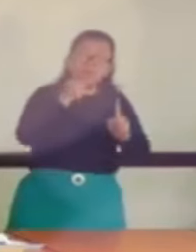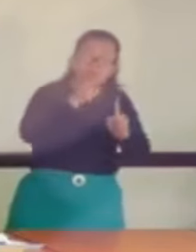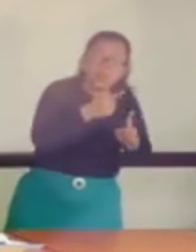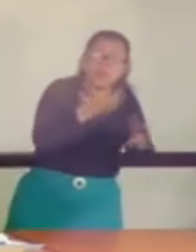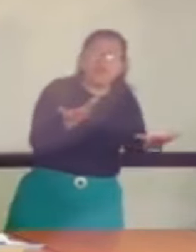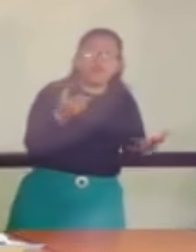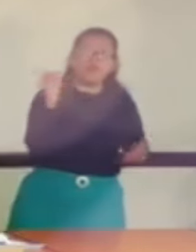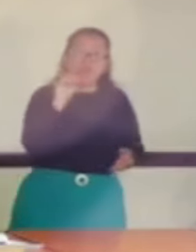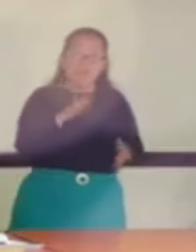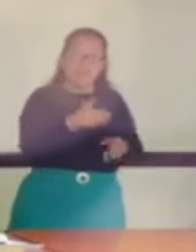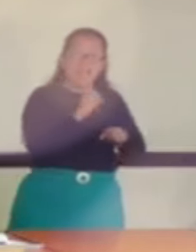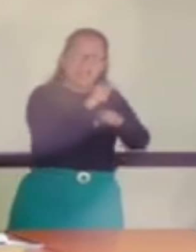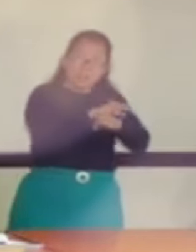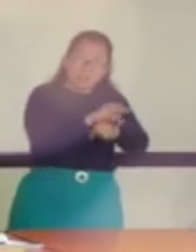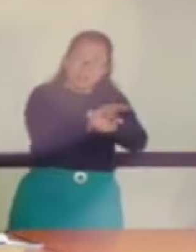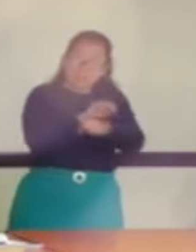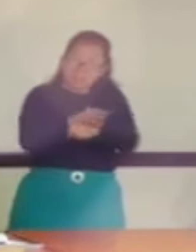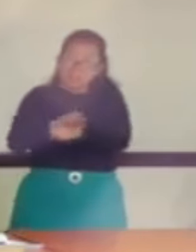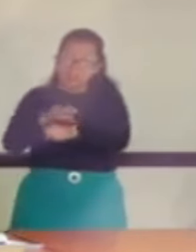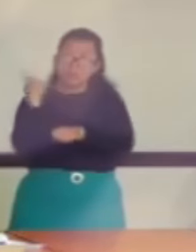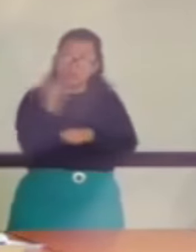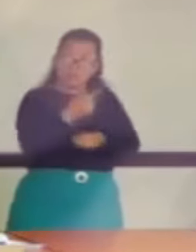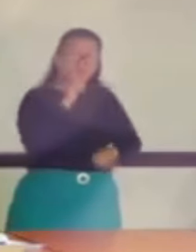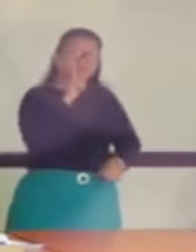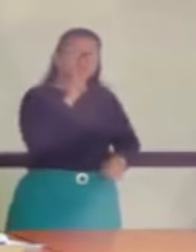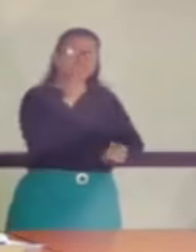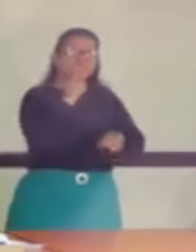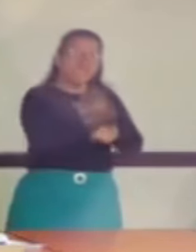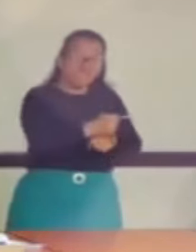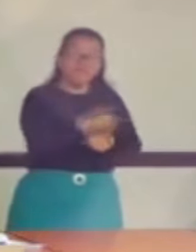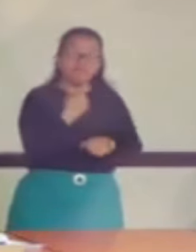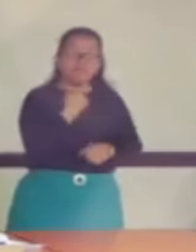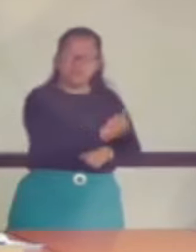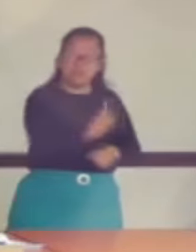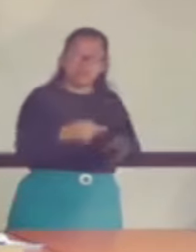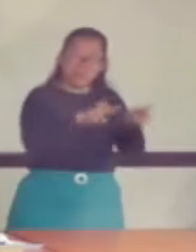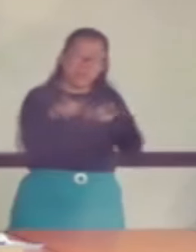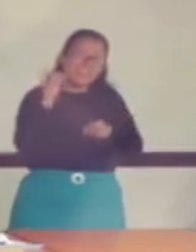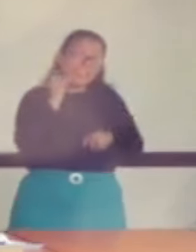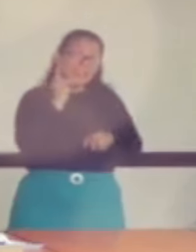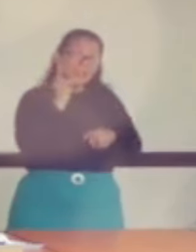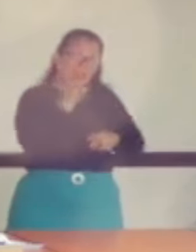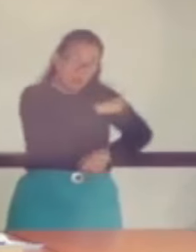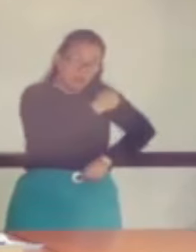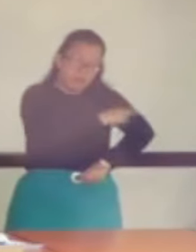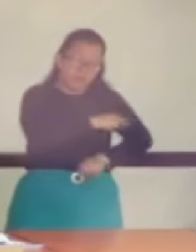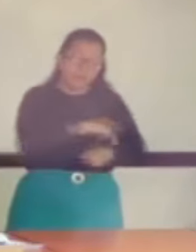ha instruido a los directores de hospitales para que actualicen sus inventarios a la fecha para